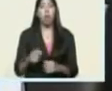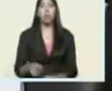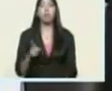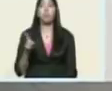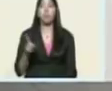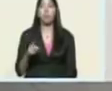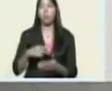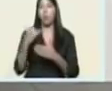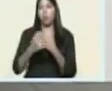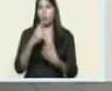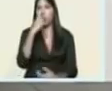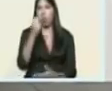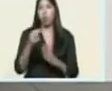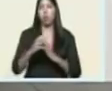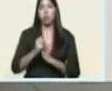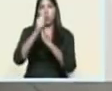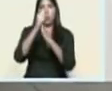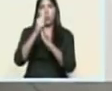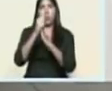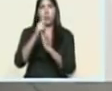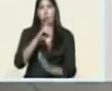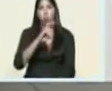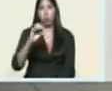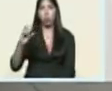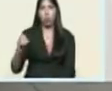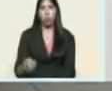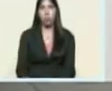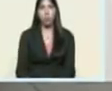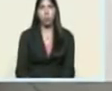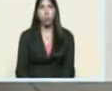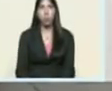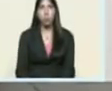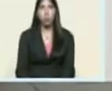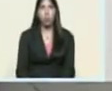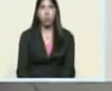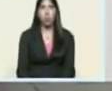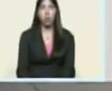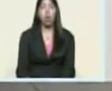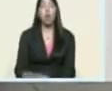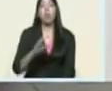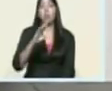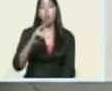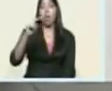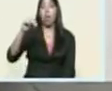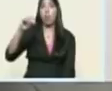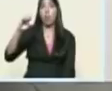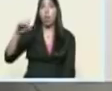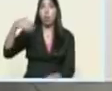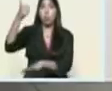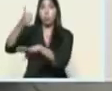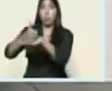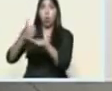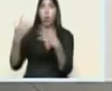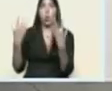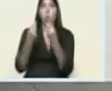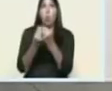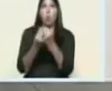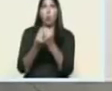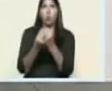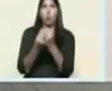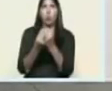comando Zamora 200, que el Consejo Nacional Electoral junto al Poder